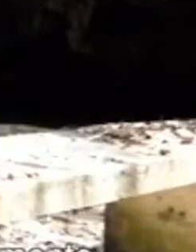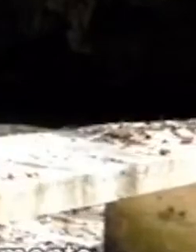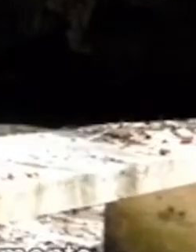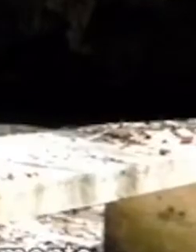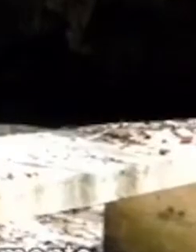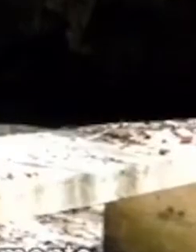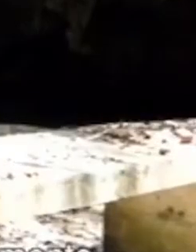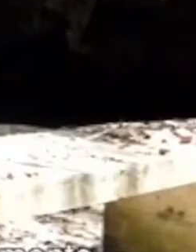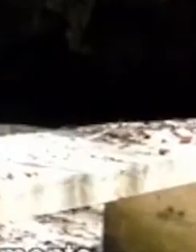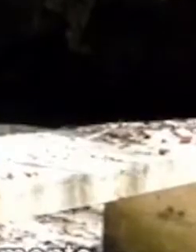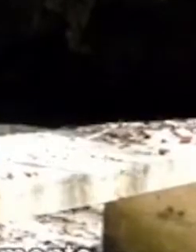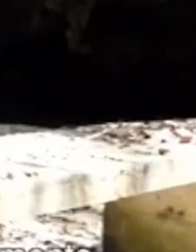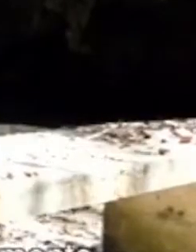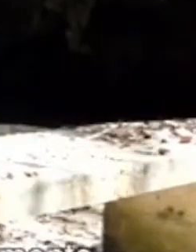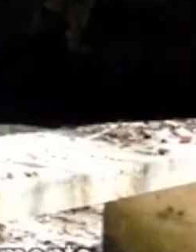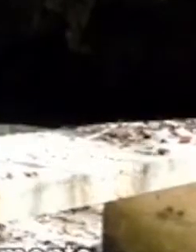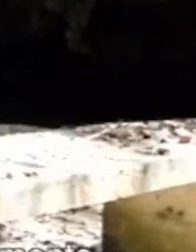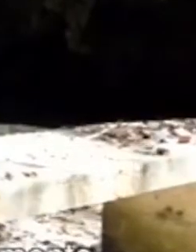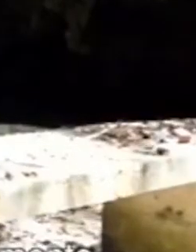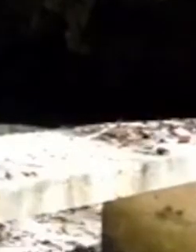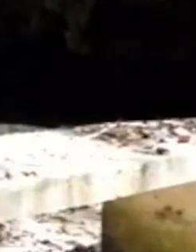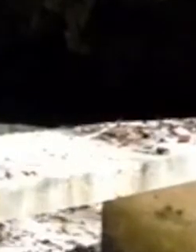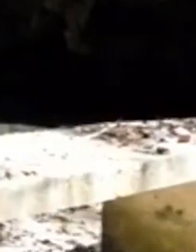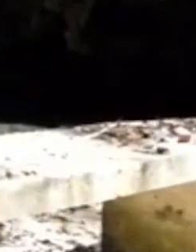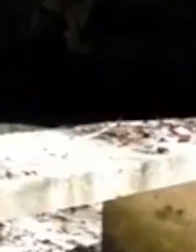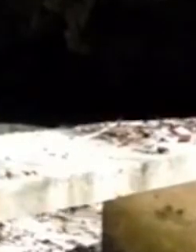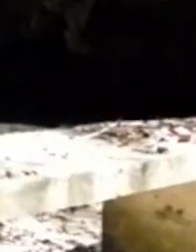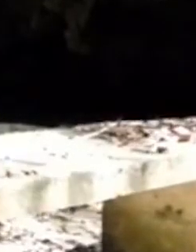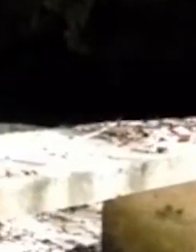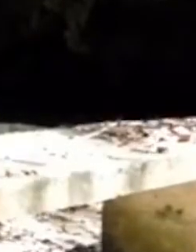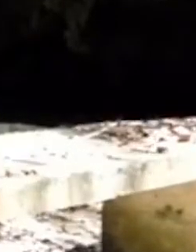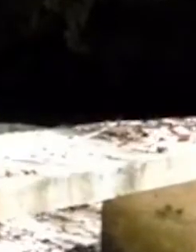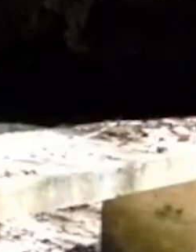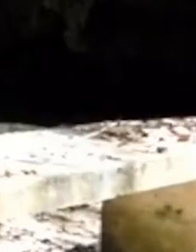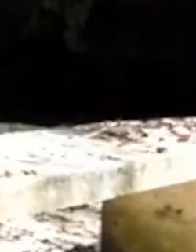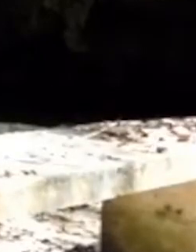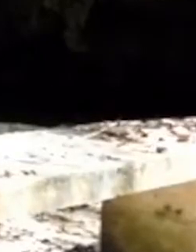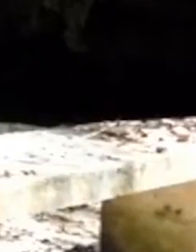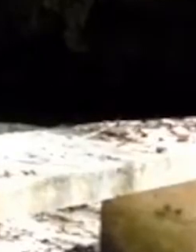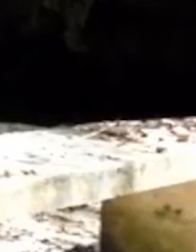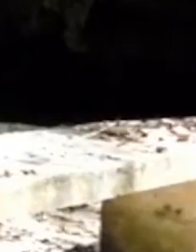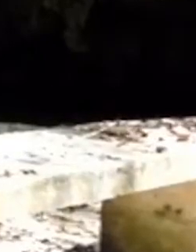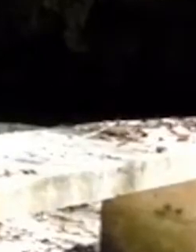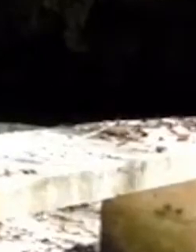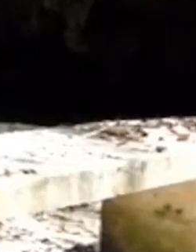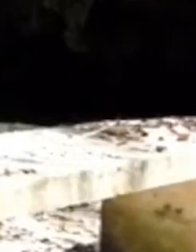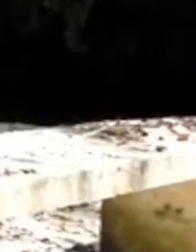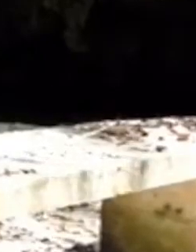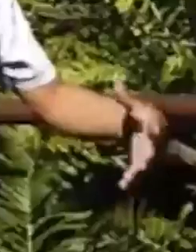como gente que realmente estaba cuidando sus intereses.